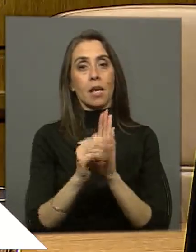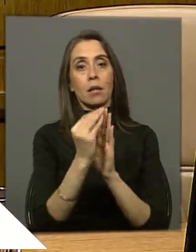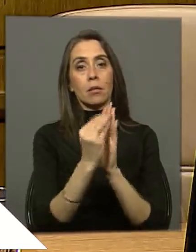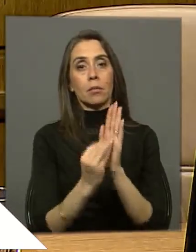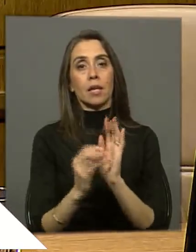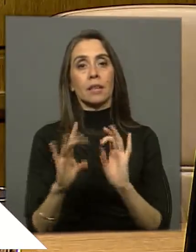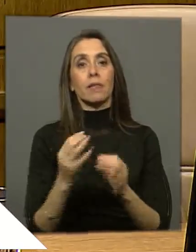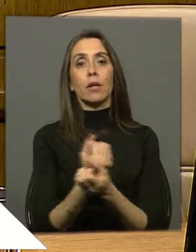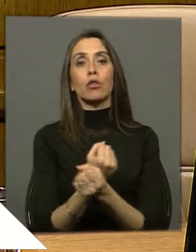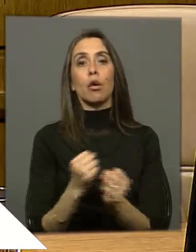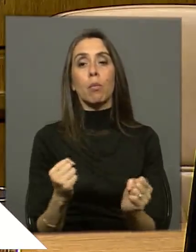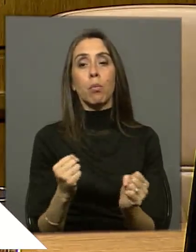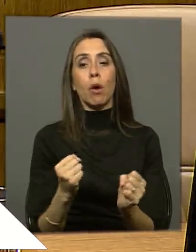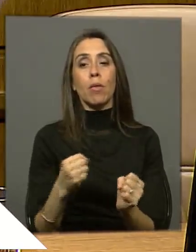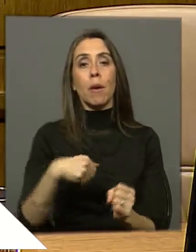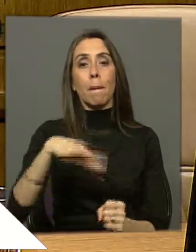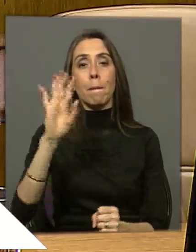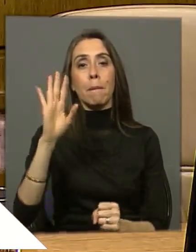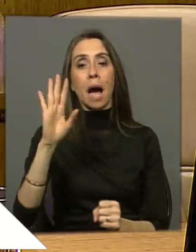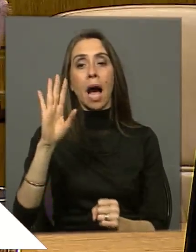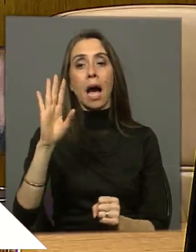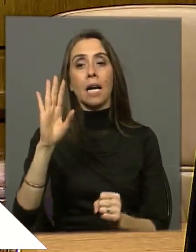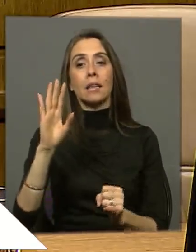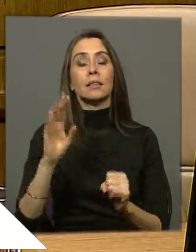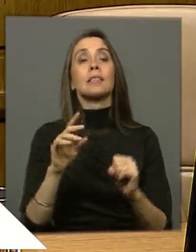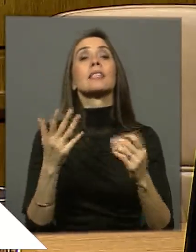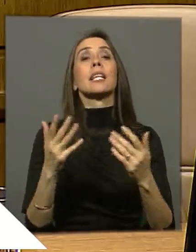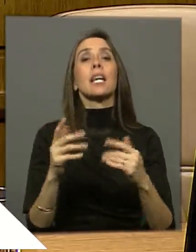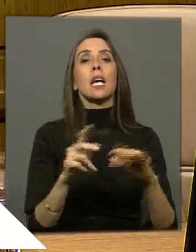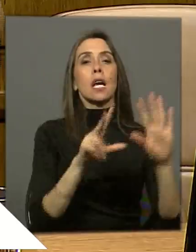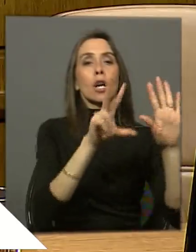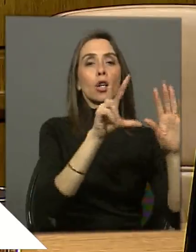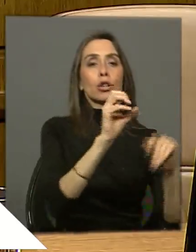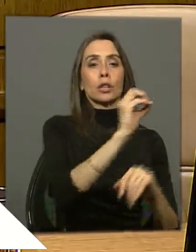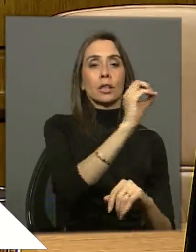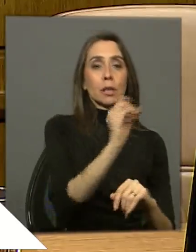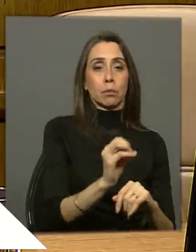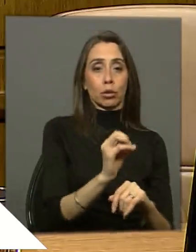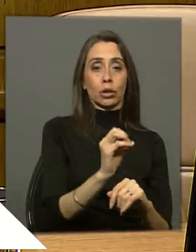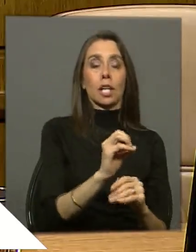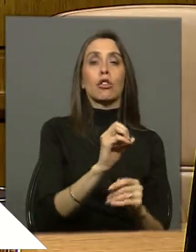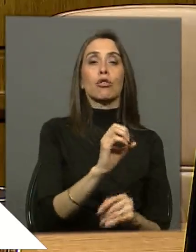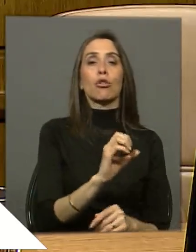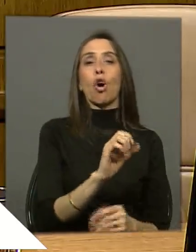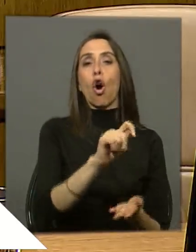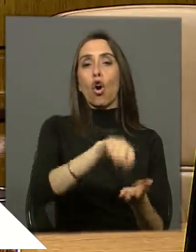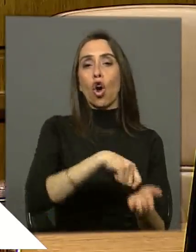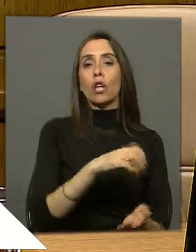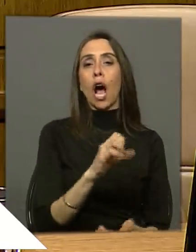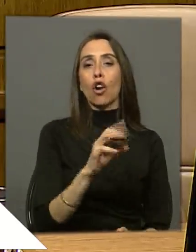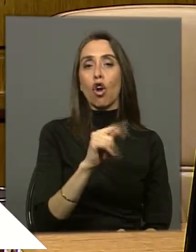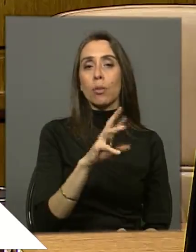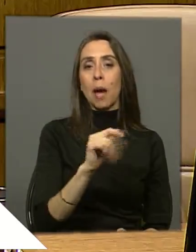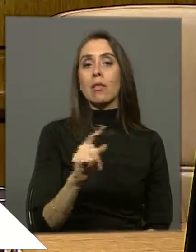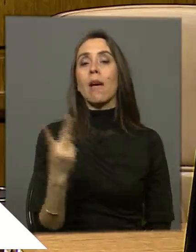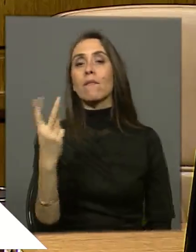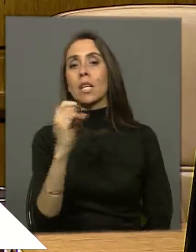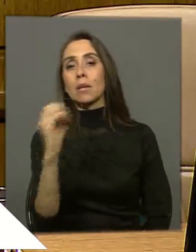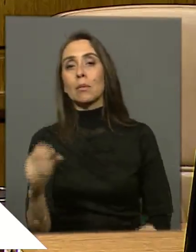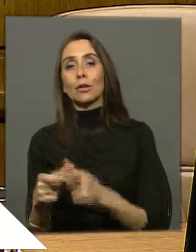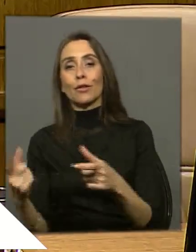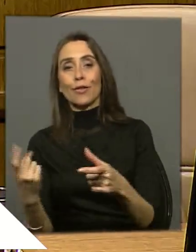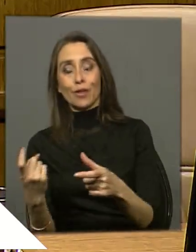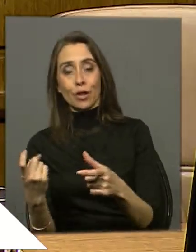que no puede haber más de una relación de 80-20, ¿no es cierto?, está eso establecido. Lo que pasa es que se incumple.